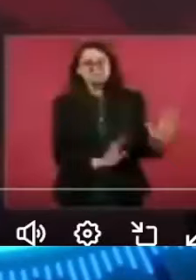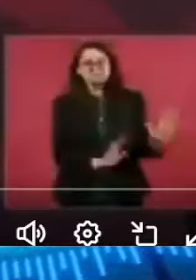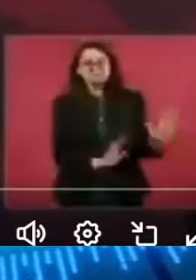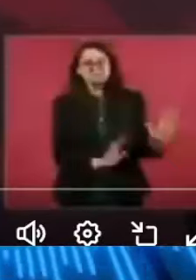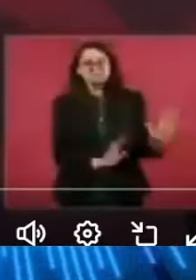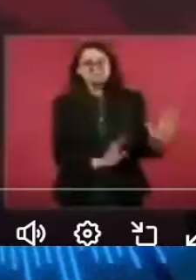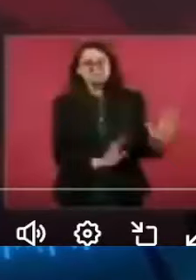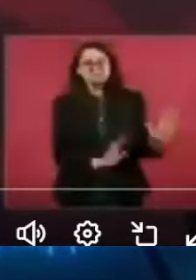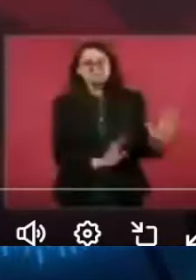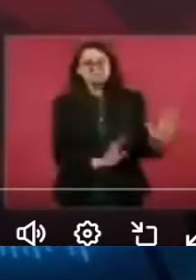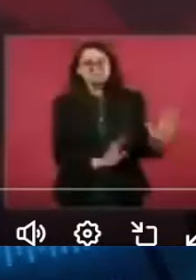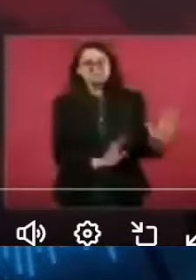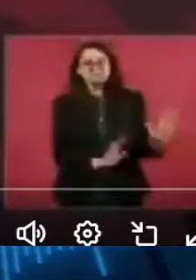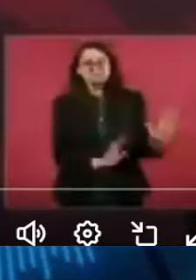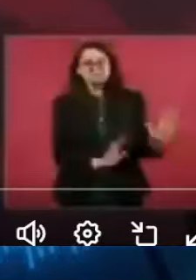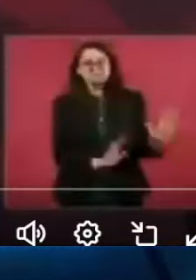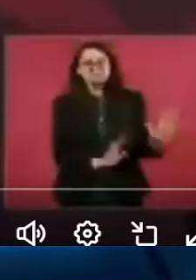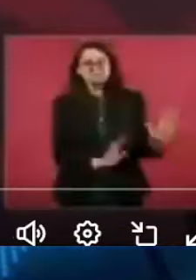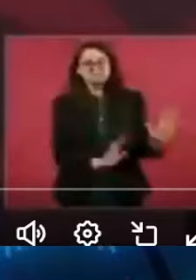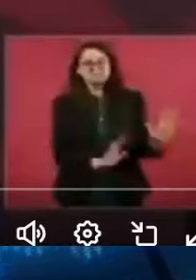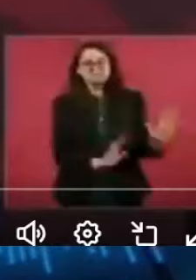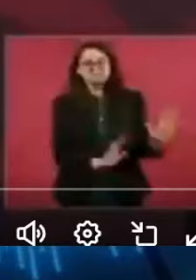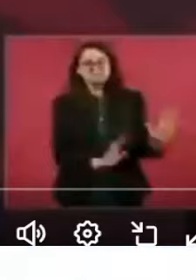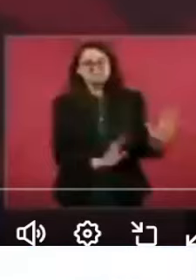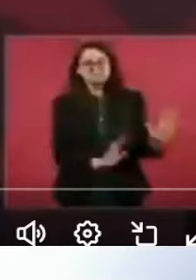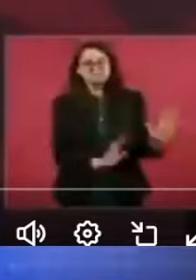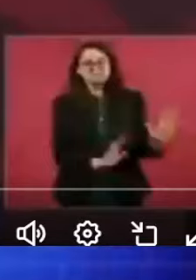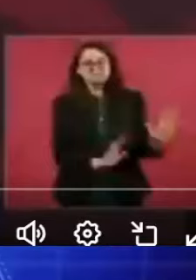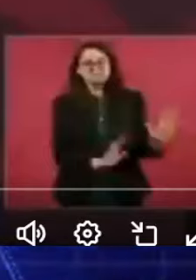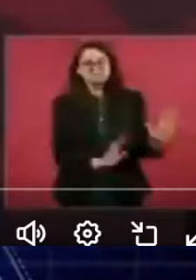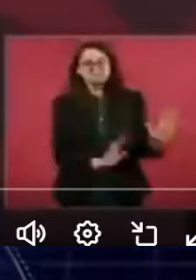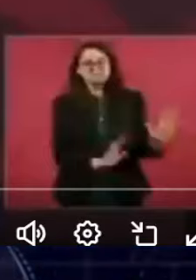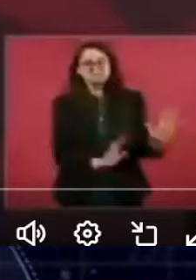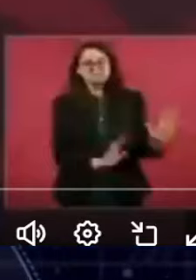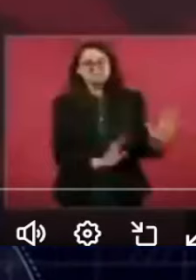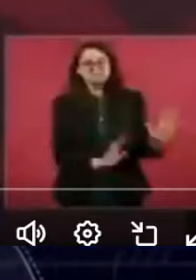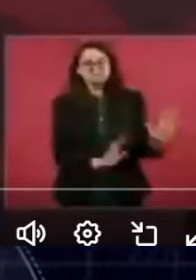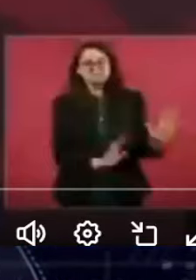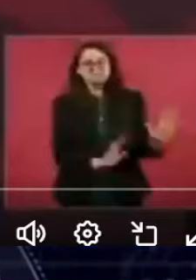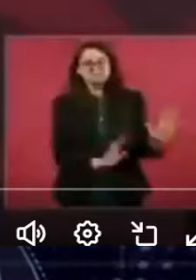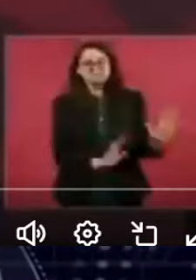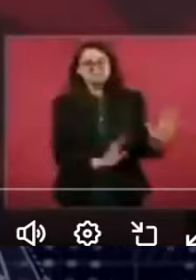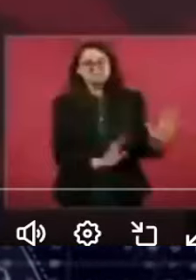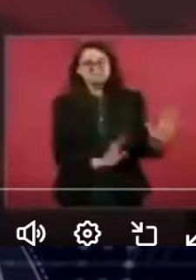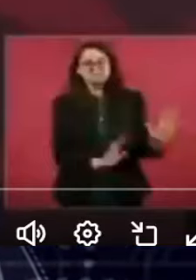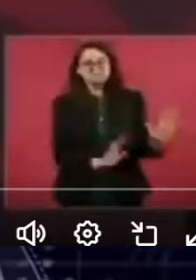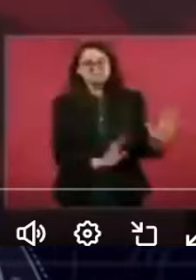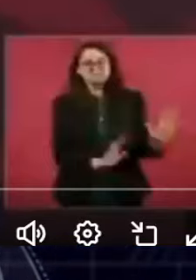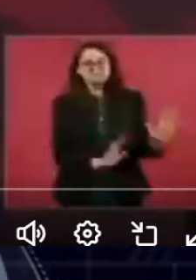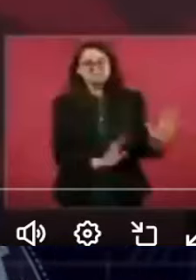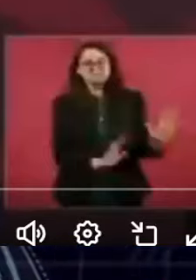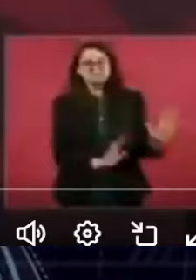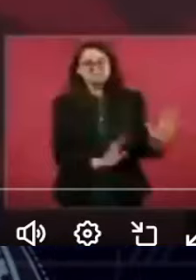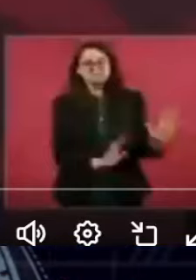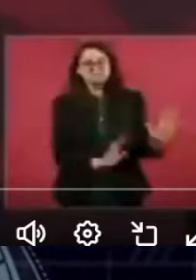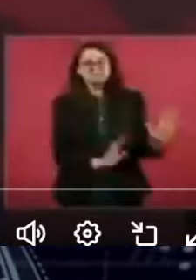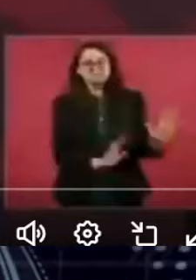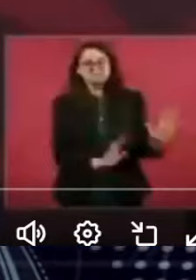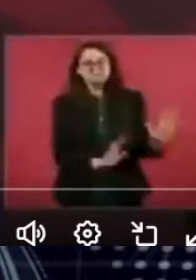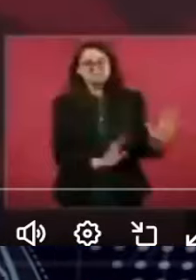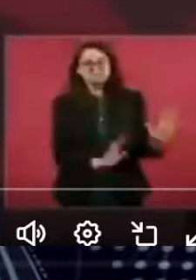lo tienen mis estimados amigas y amigos pregoneros ahí cantinfleando. Así, pues prácticamente salió a hablar Margarita Zavala